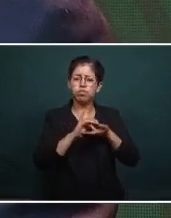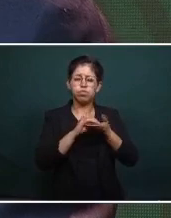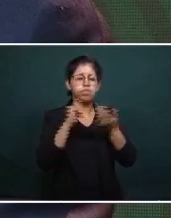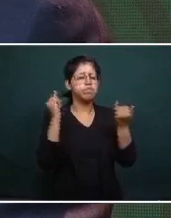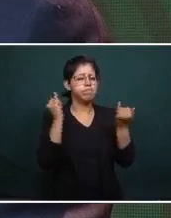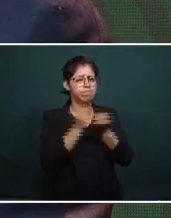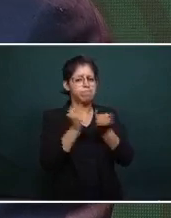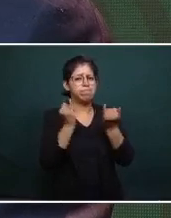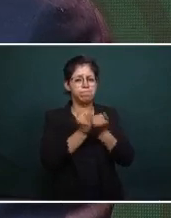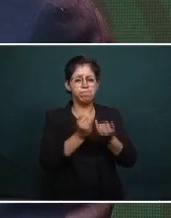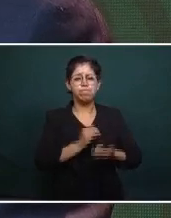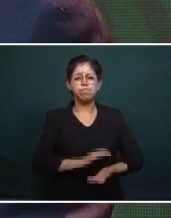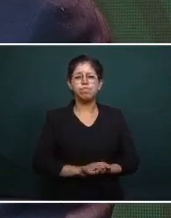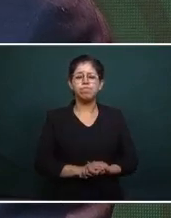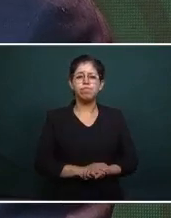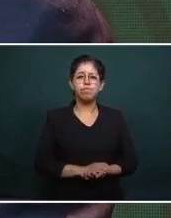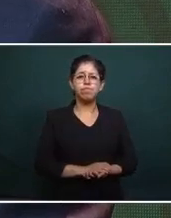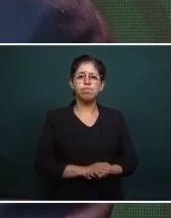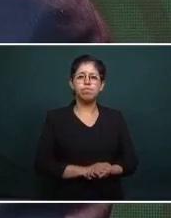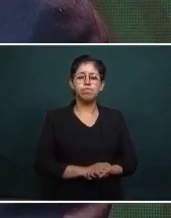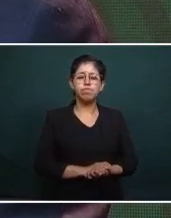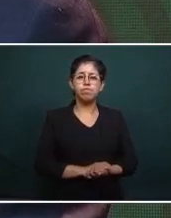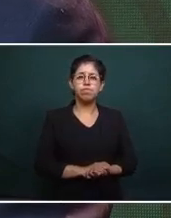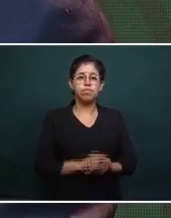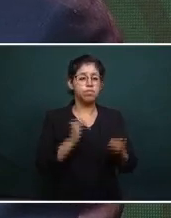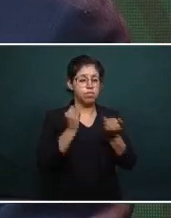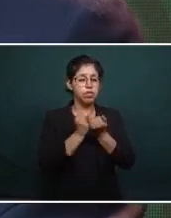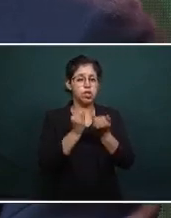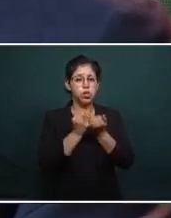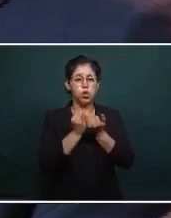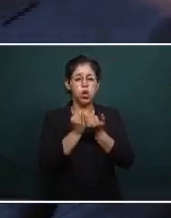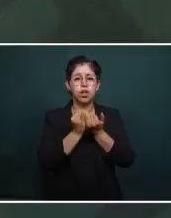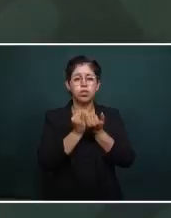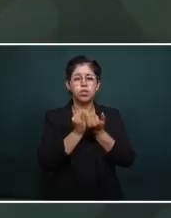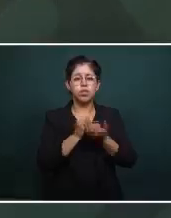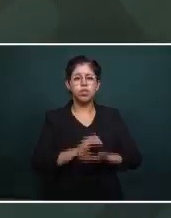También se están dando